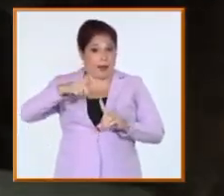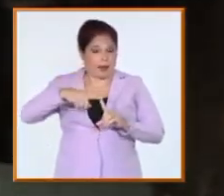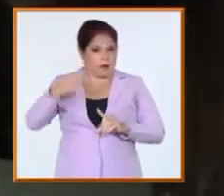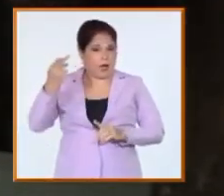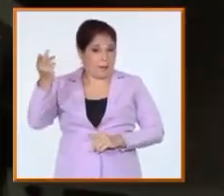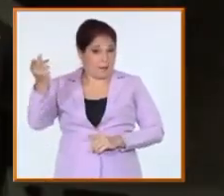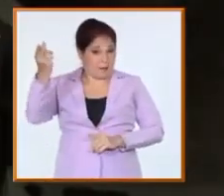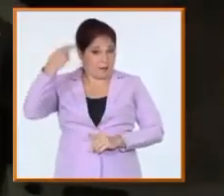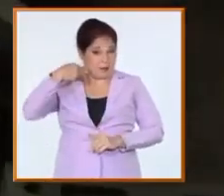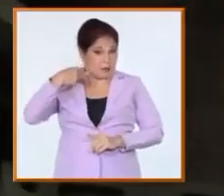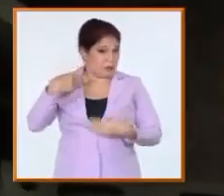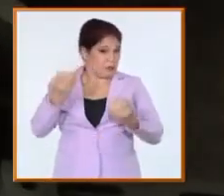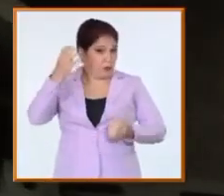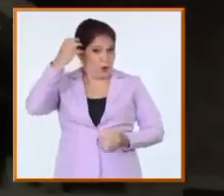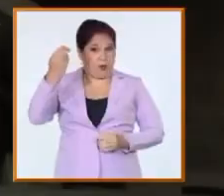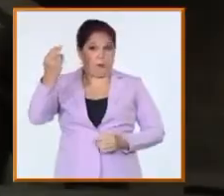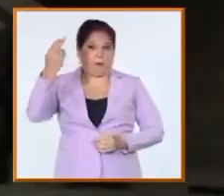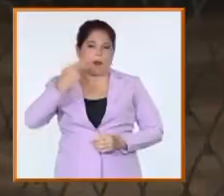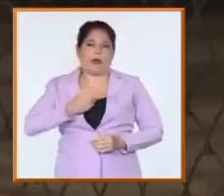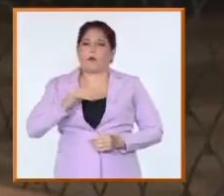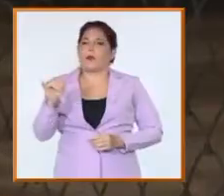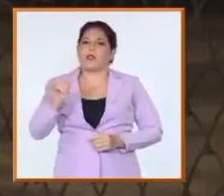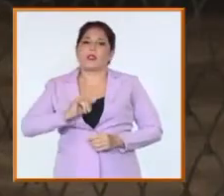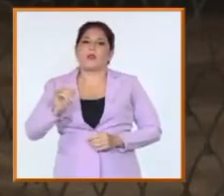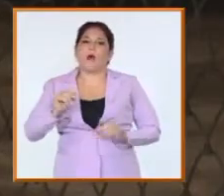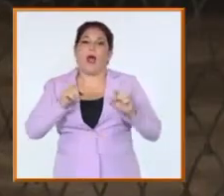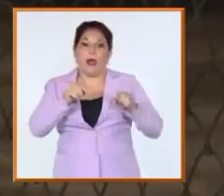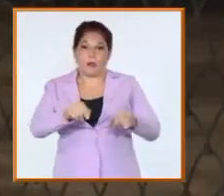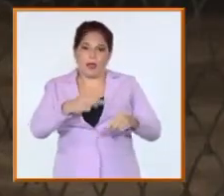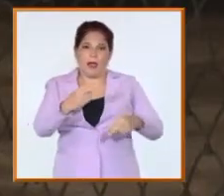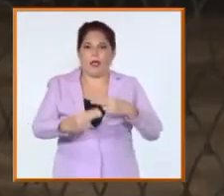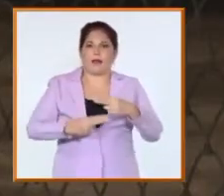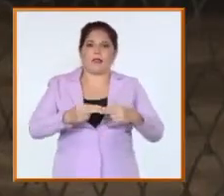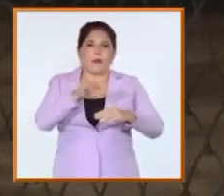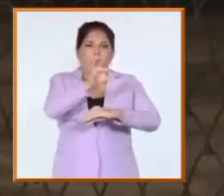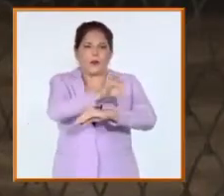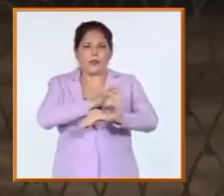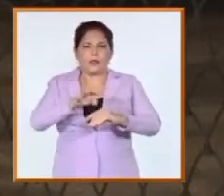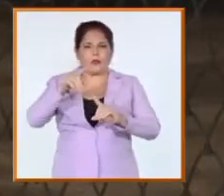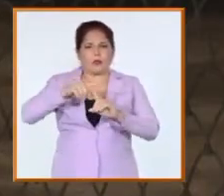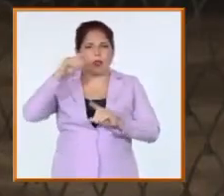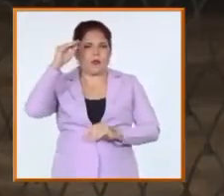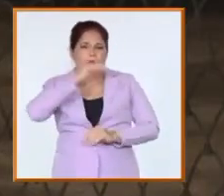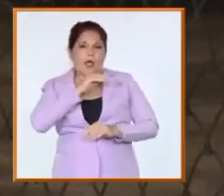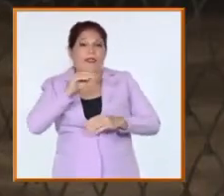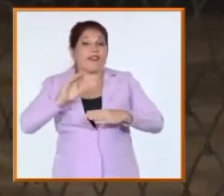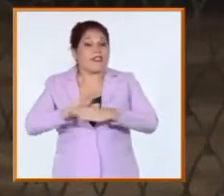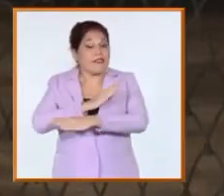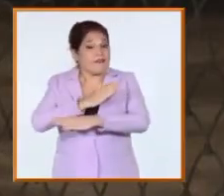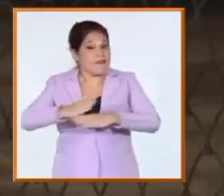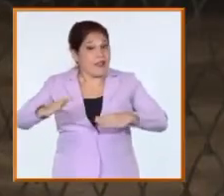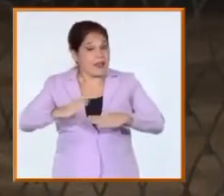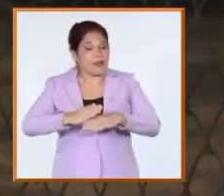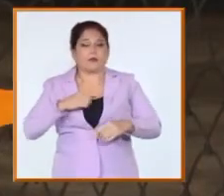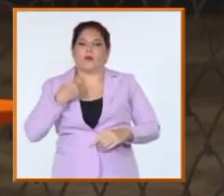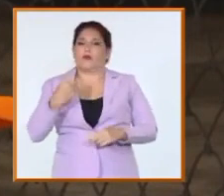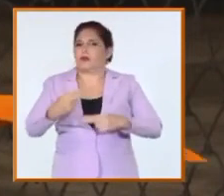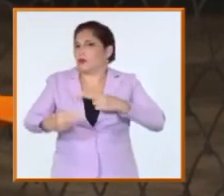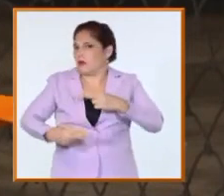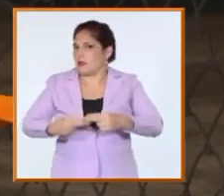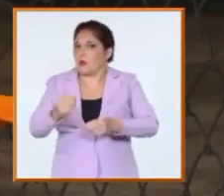de unos moldes existentes realizar un diseño de tecnología que nos permitiera a nosotros